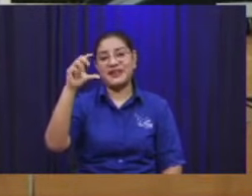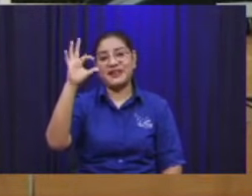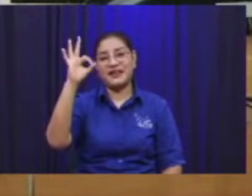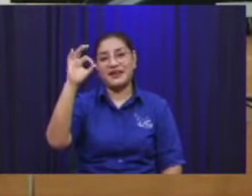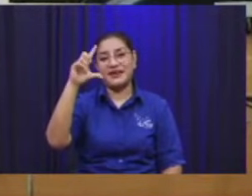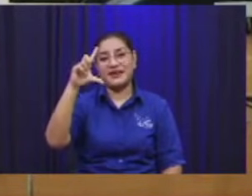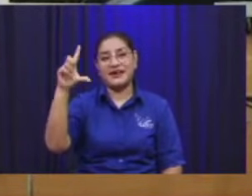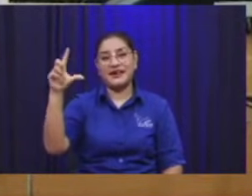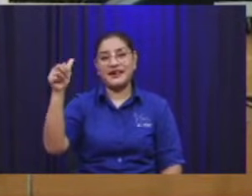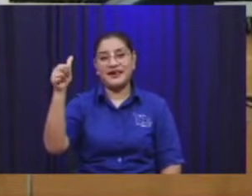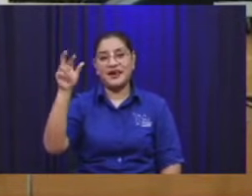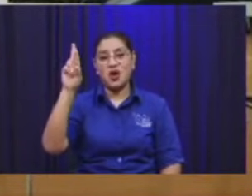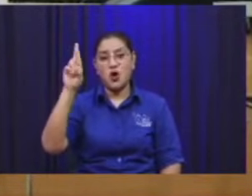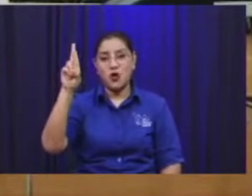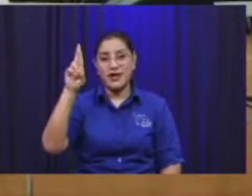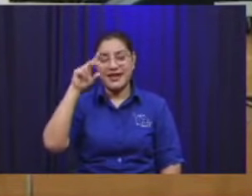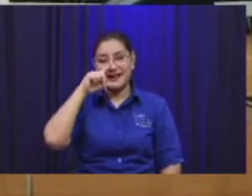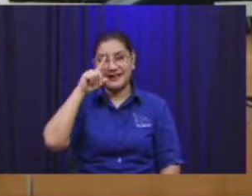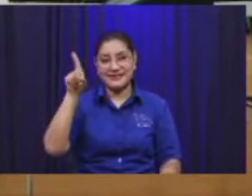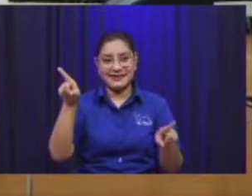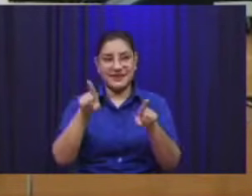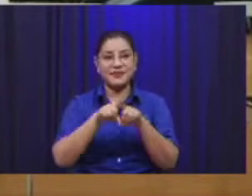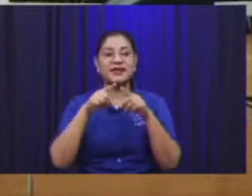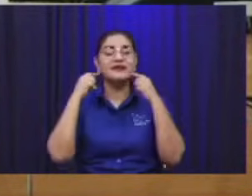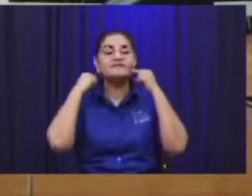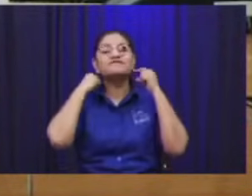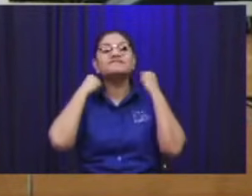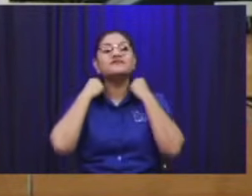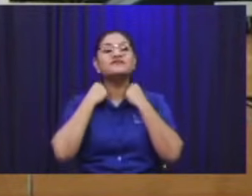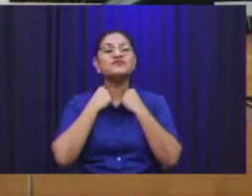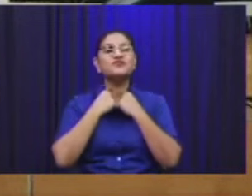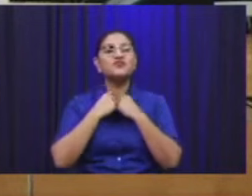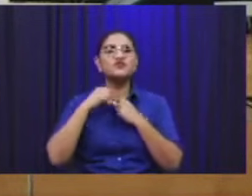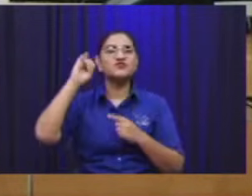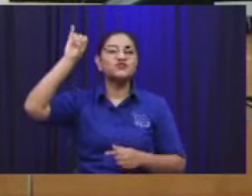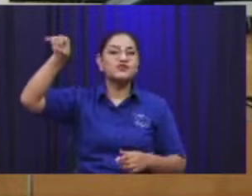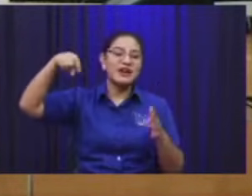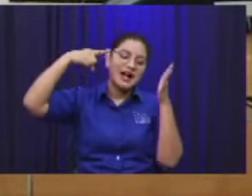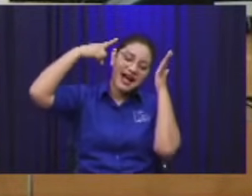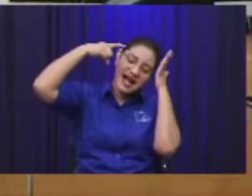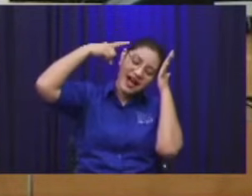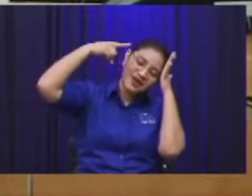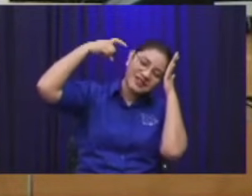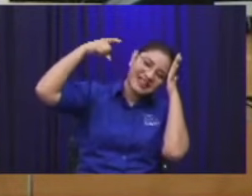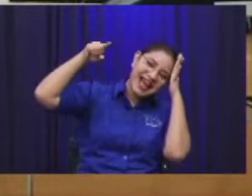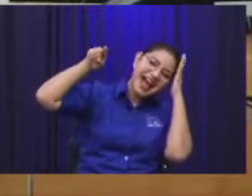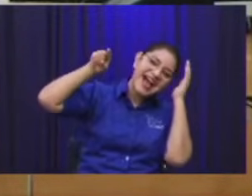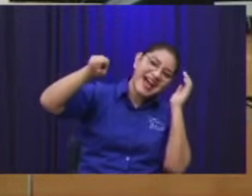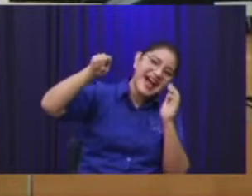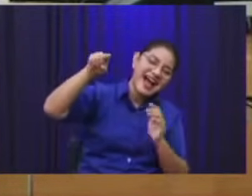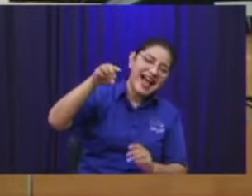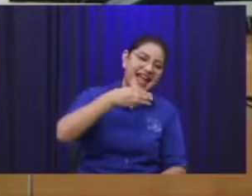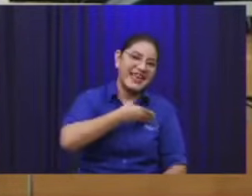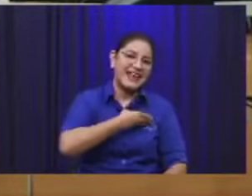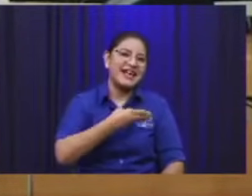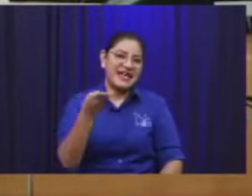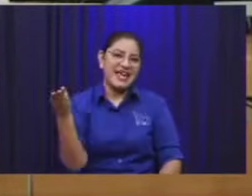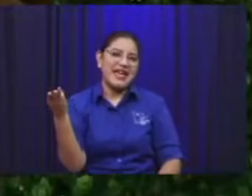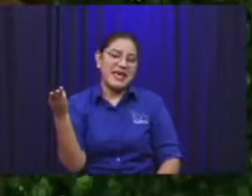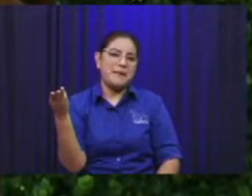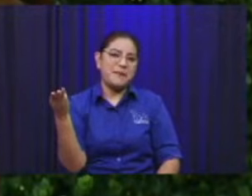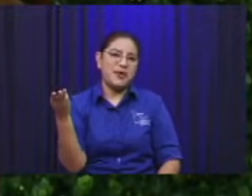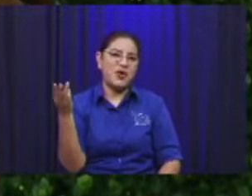con el collar todo el mundo miraba a justicia es el delegado del rey saffron at